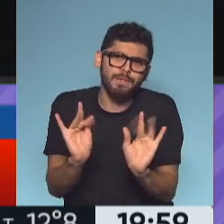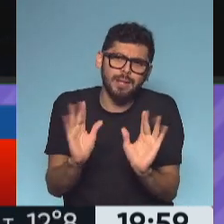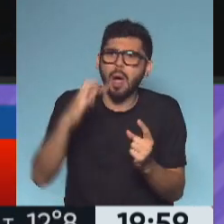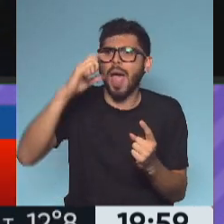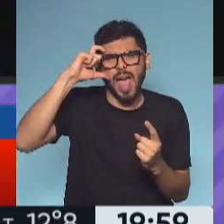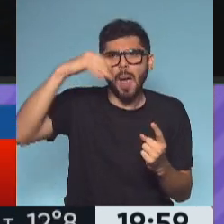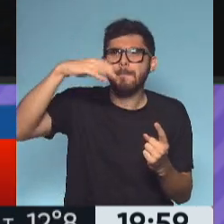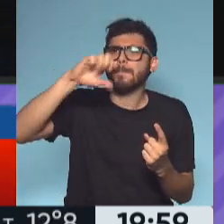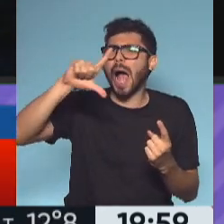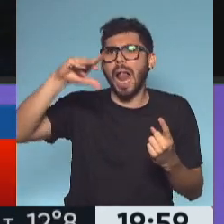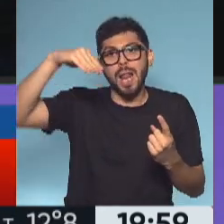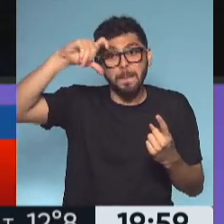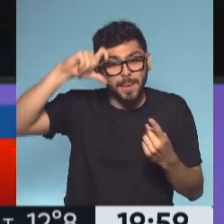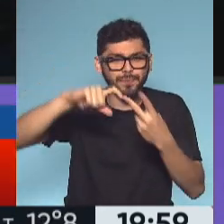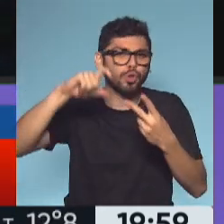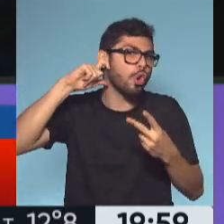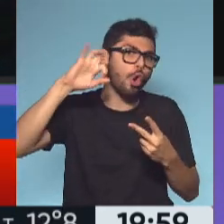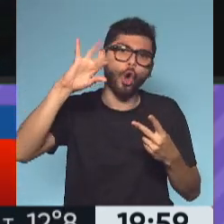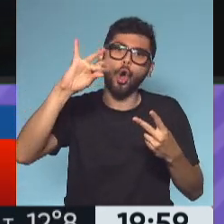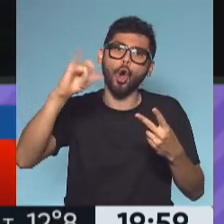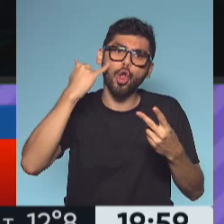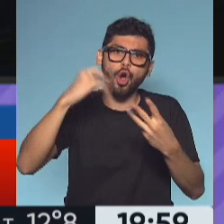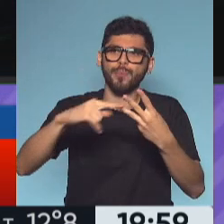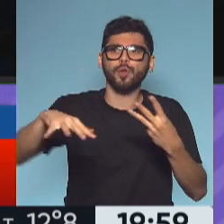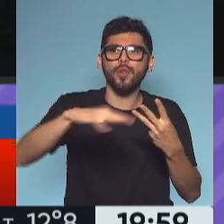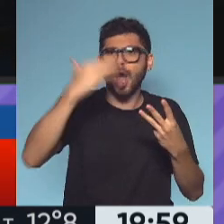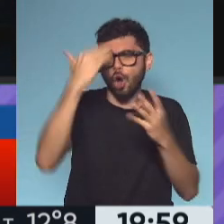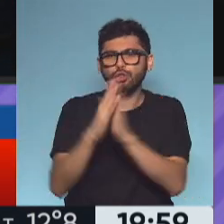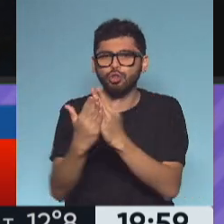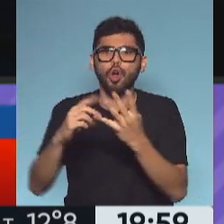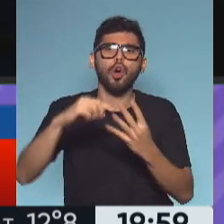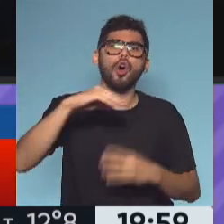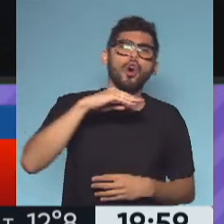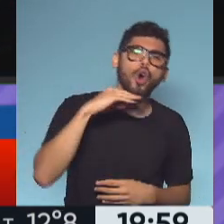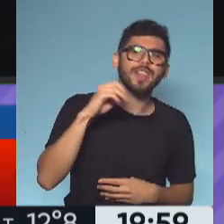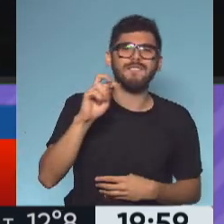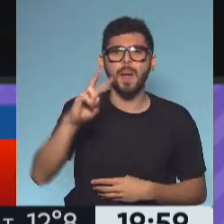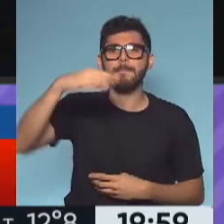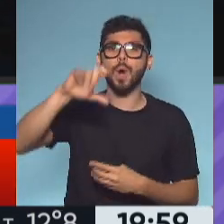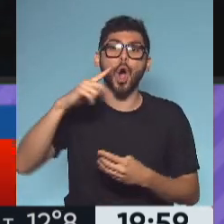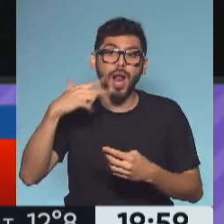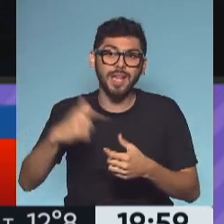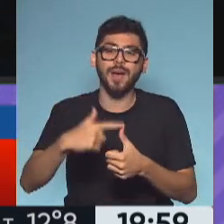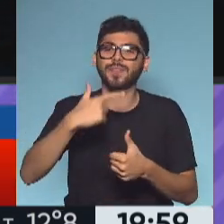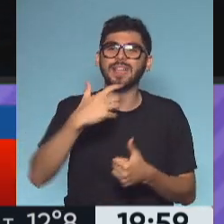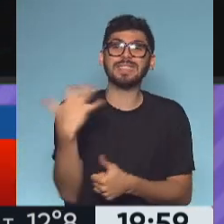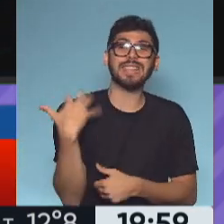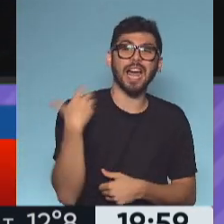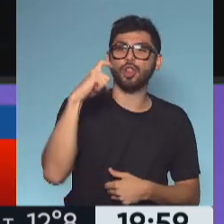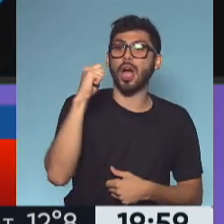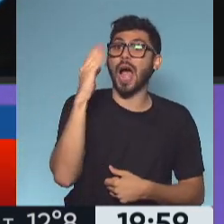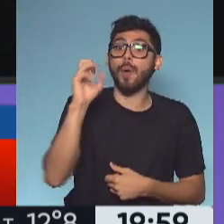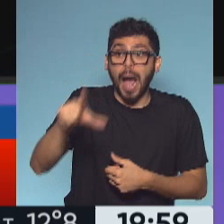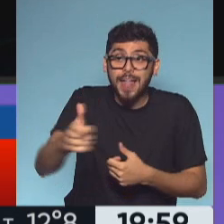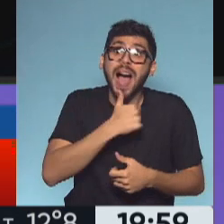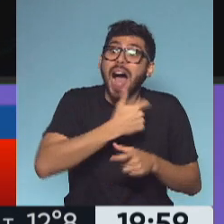Empalme, Godoy, Villa Constitución, JB Molina, una parte de Santa Teresa, Sargento Cabral, son lugares en donde ha faltado